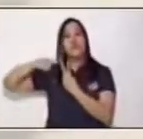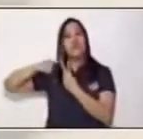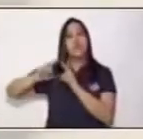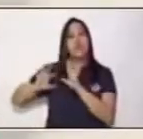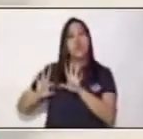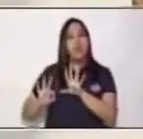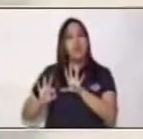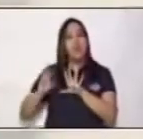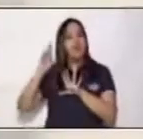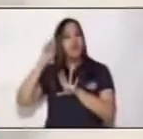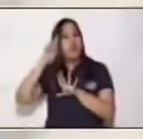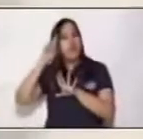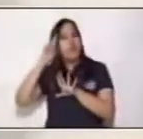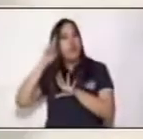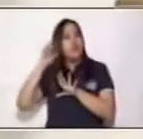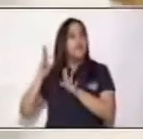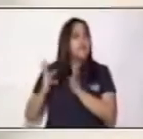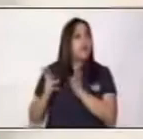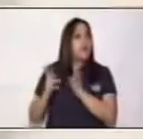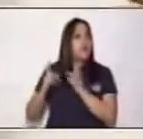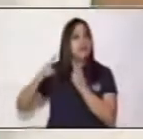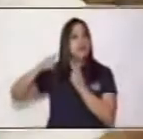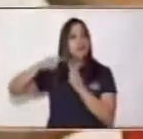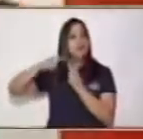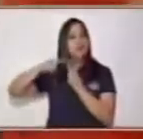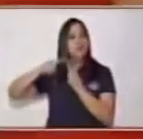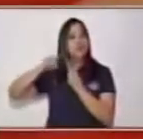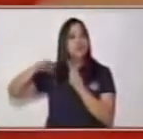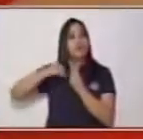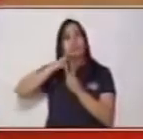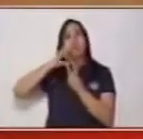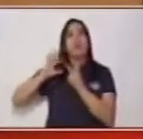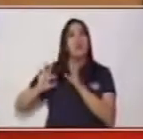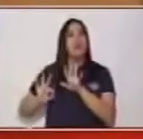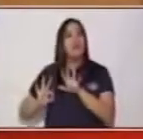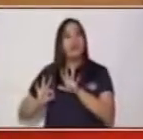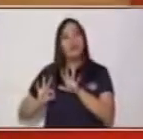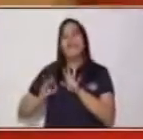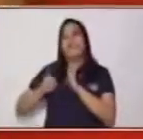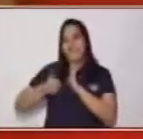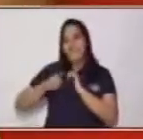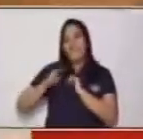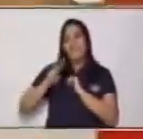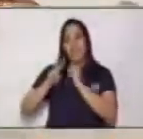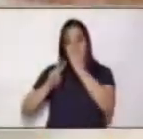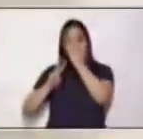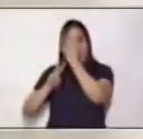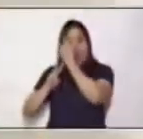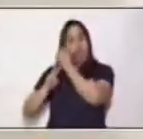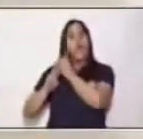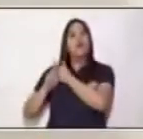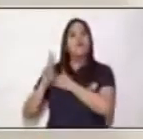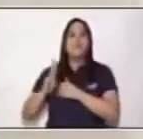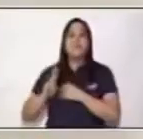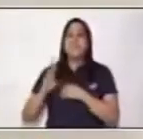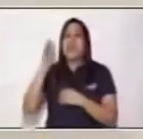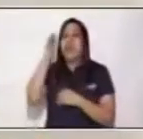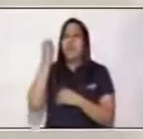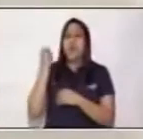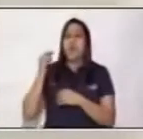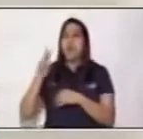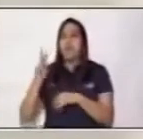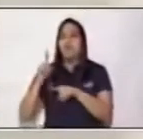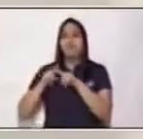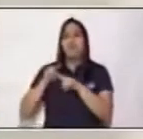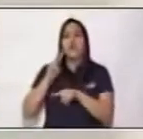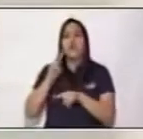recuerda, raíz cúbica de 8. Muy bien, número 2, es el 2, raíz cúbica de 8, 2.